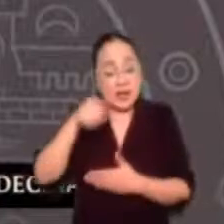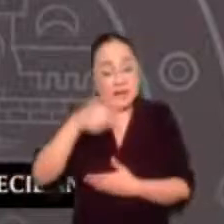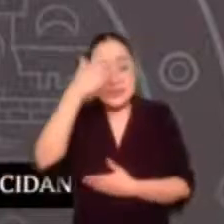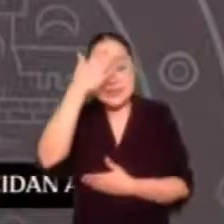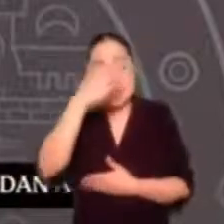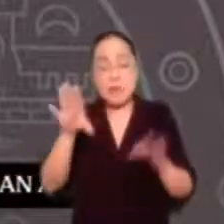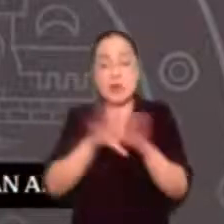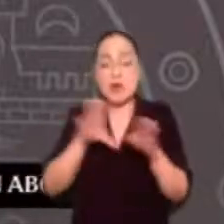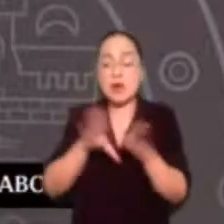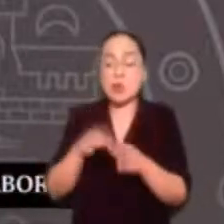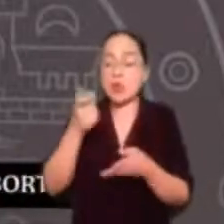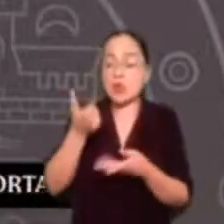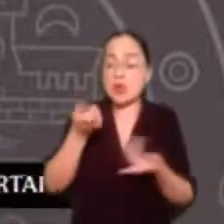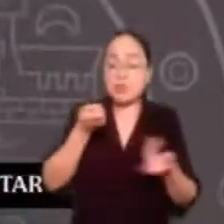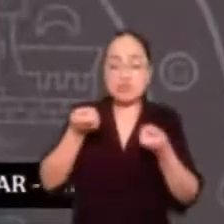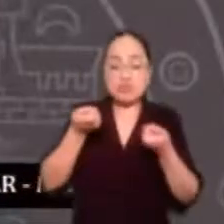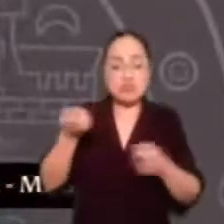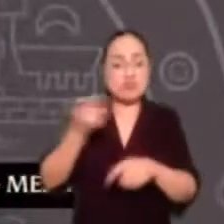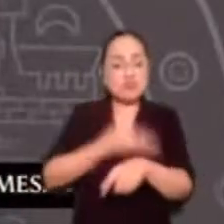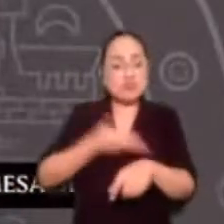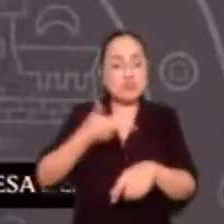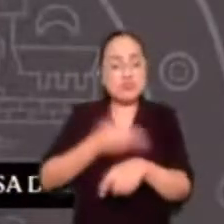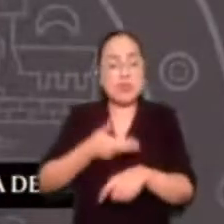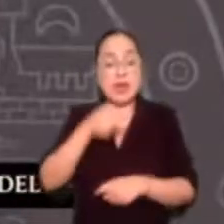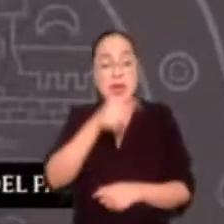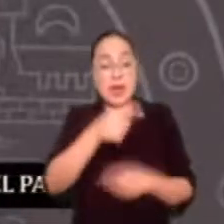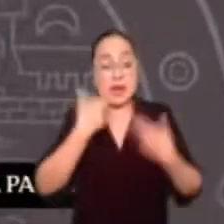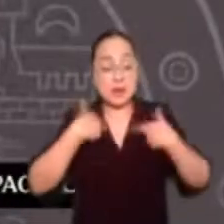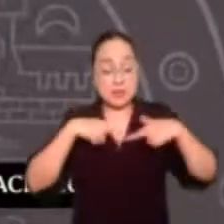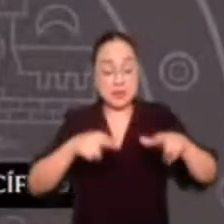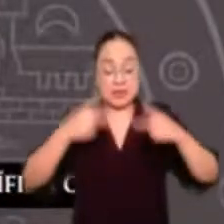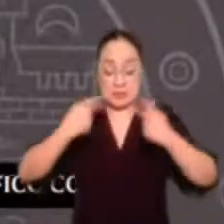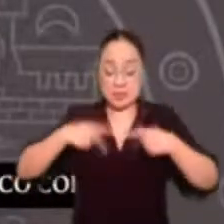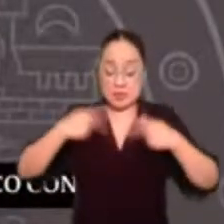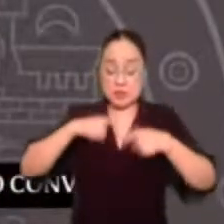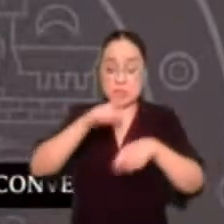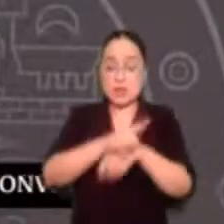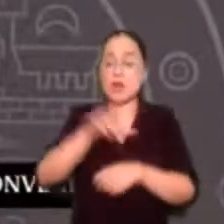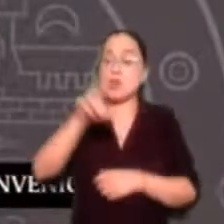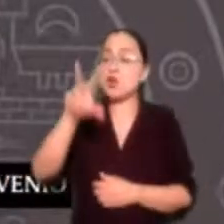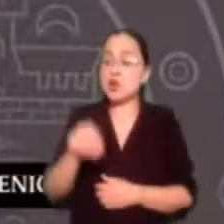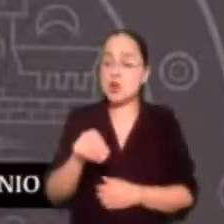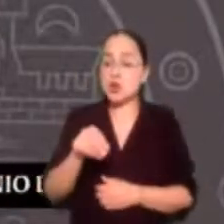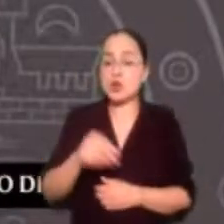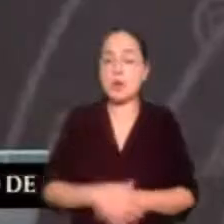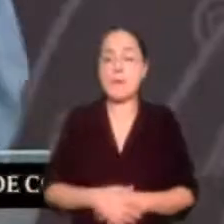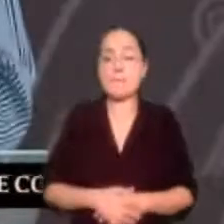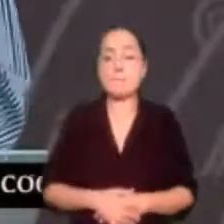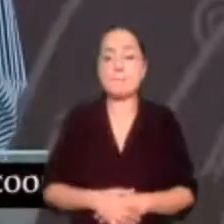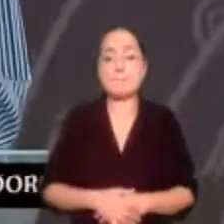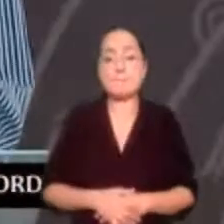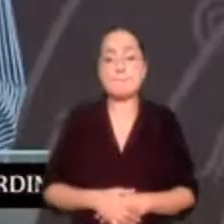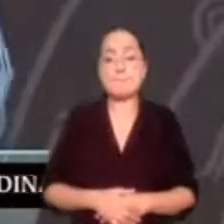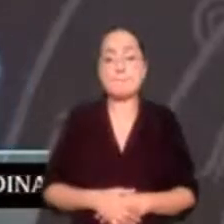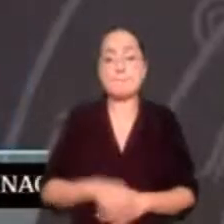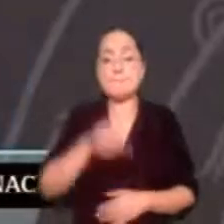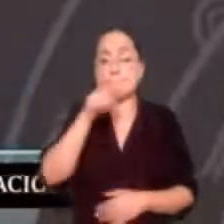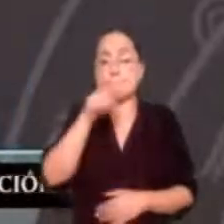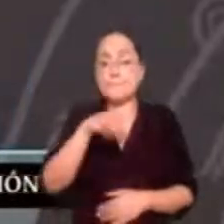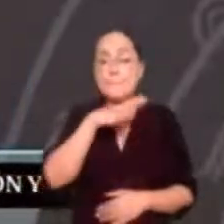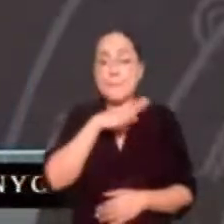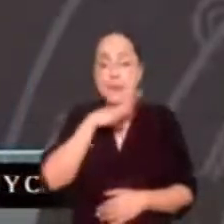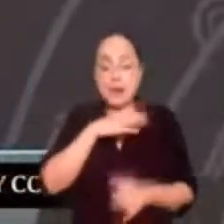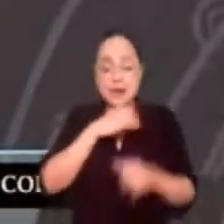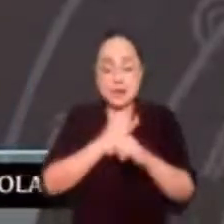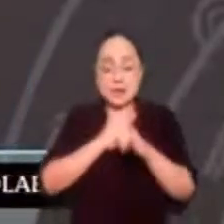además no iban como representantes personales, no se quedaban con la información en su casa. No, ellos tenían que llevársela